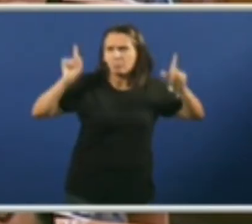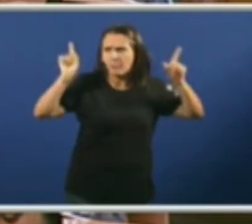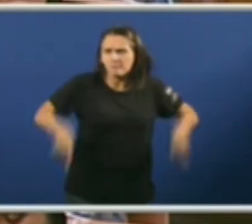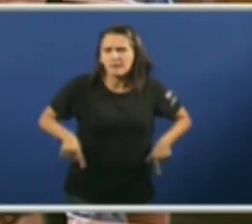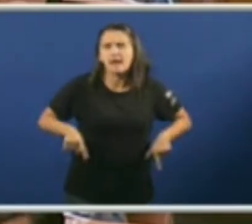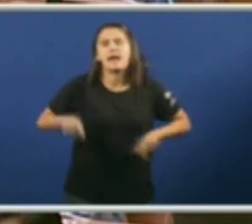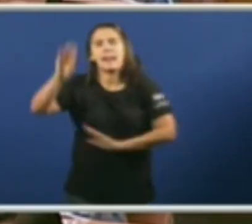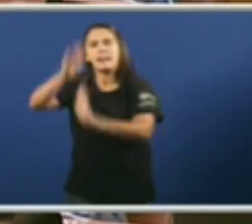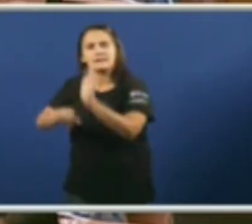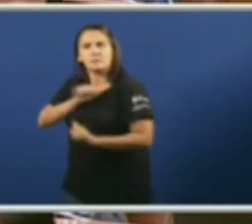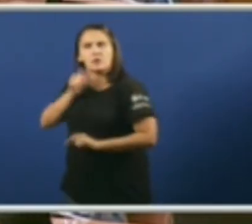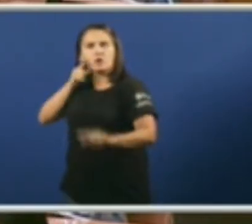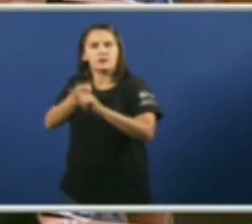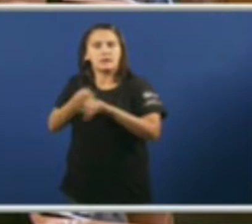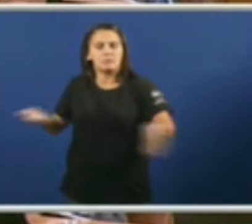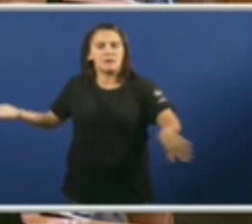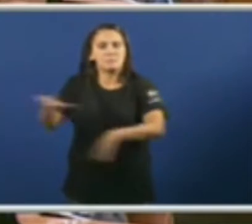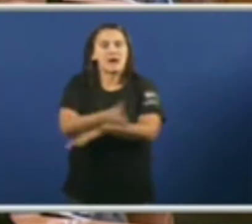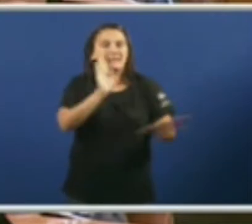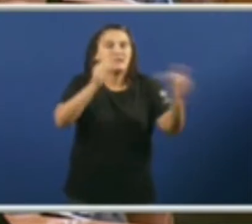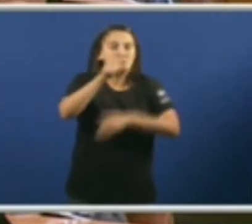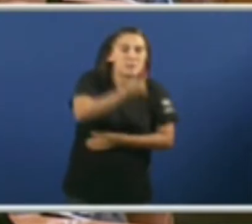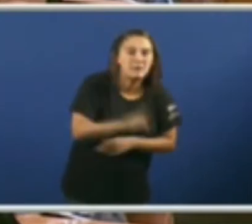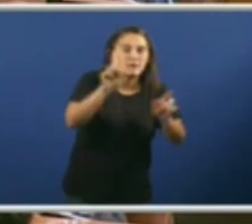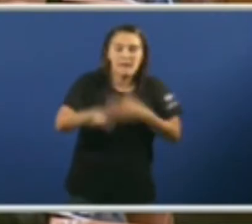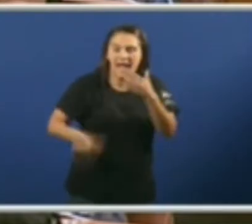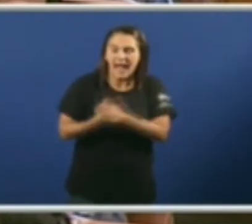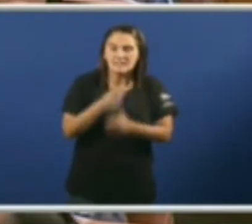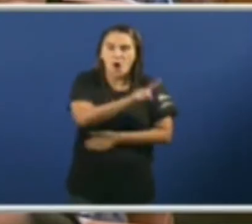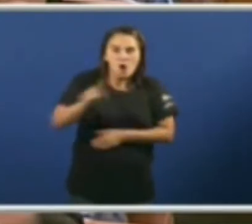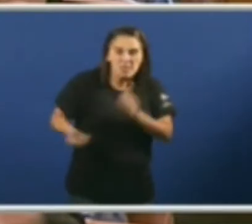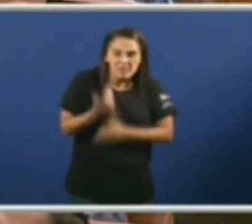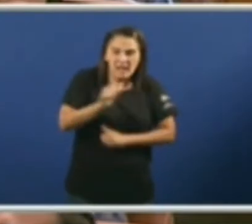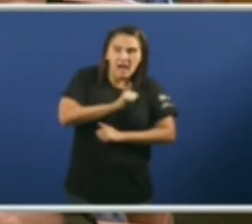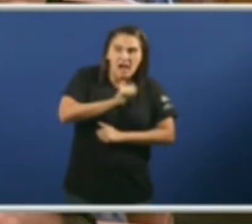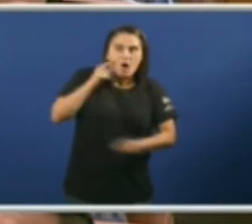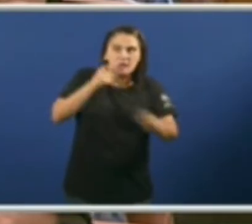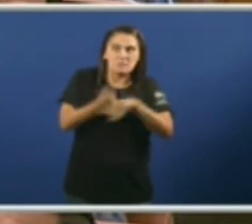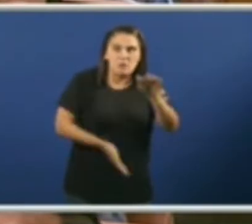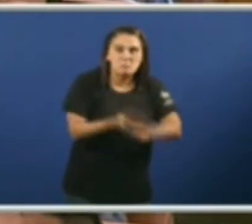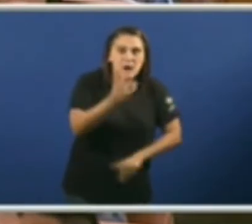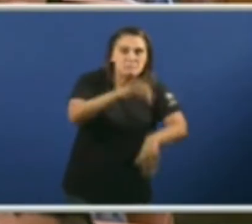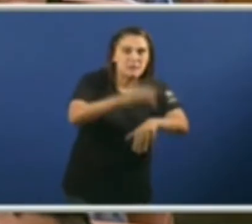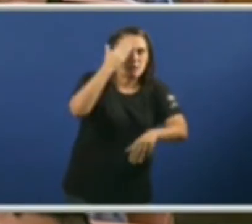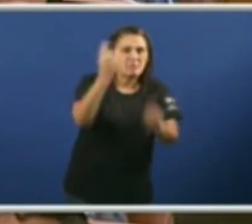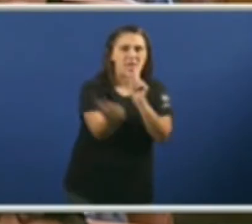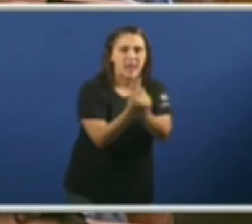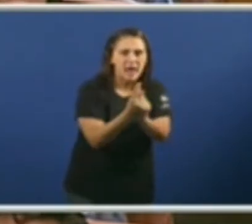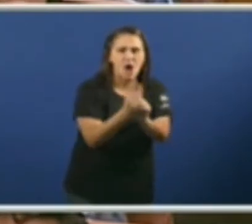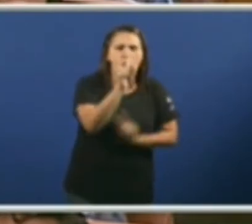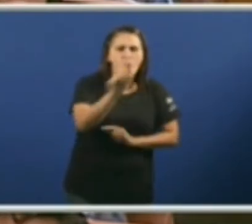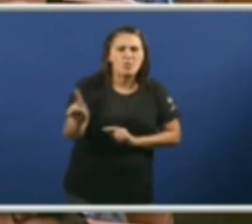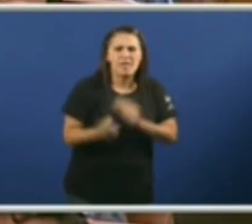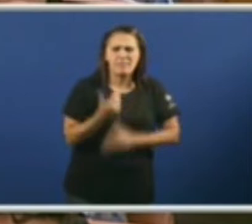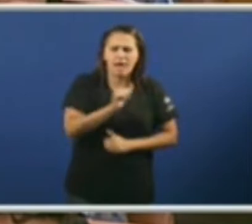hai lista de espera para ir á atención primaria. Até 11 días de lista de espera para ir ao médico de cabeceira. E temos